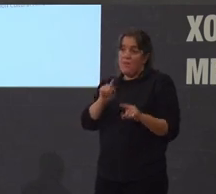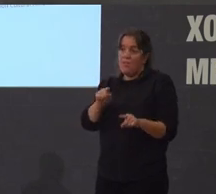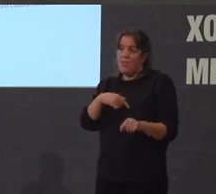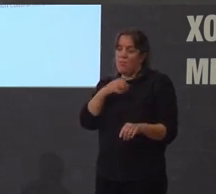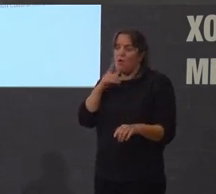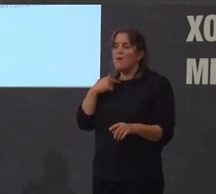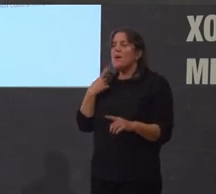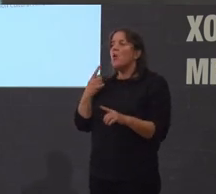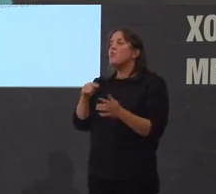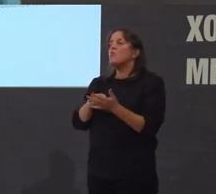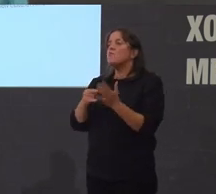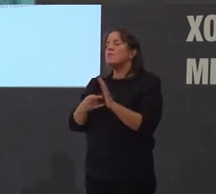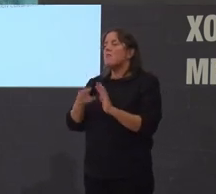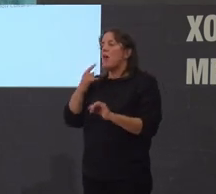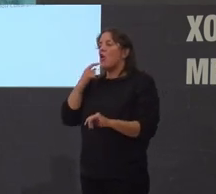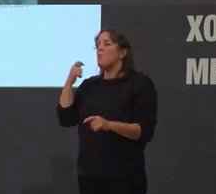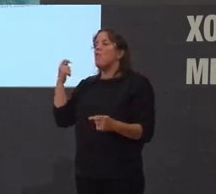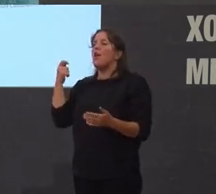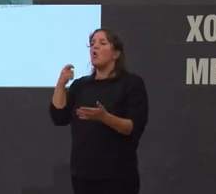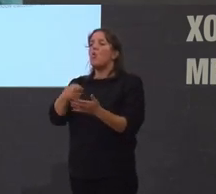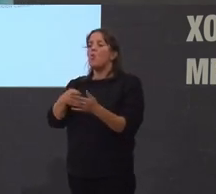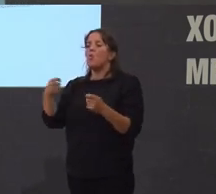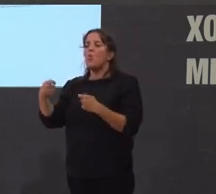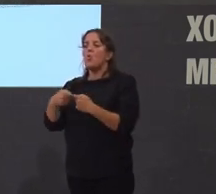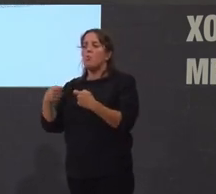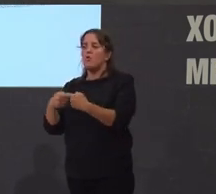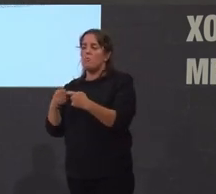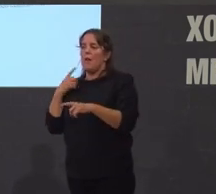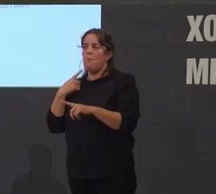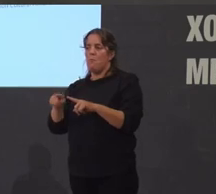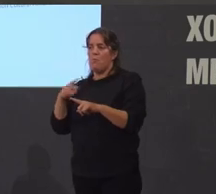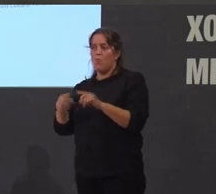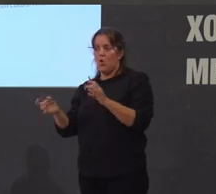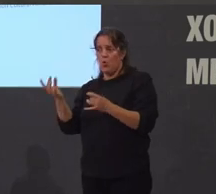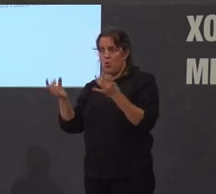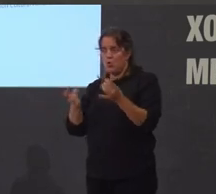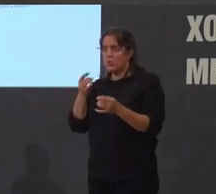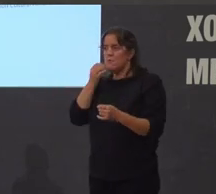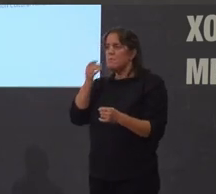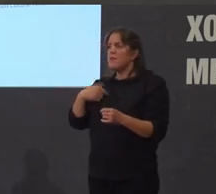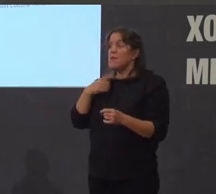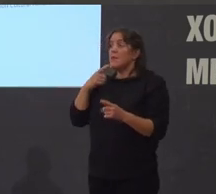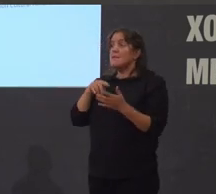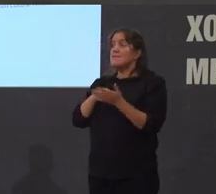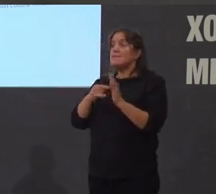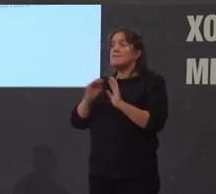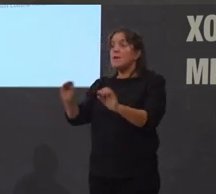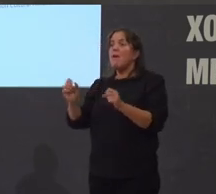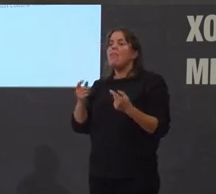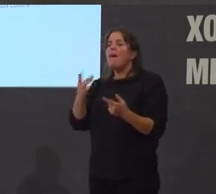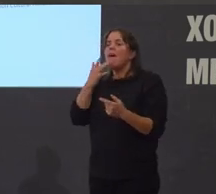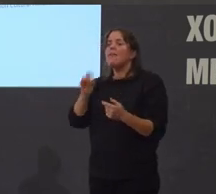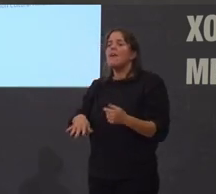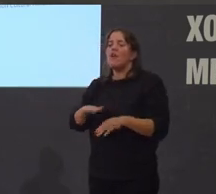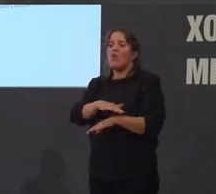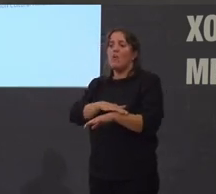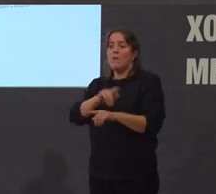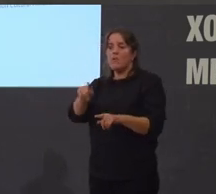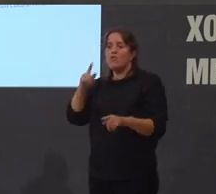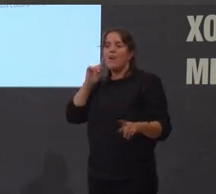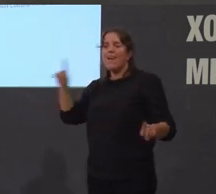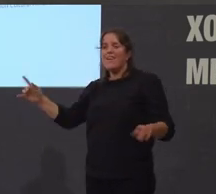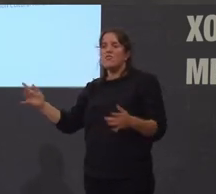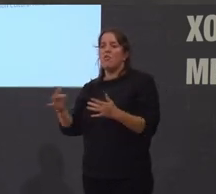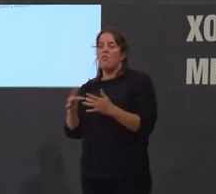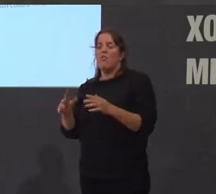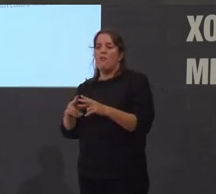sistema de cupos para los distintos productos en ese sistema de cupos que os daba gobierno que en tiene relaciones con autoridades